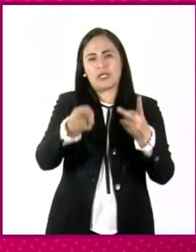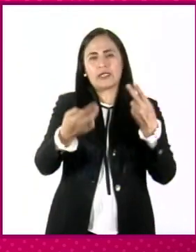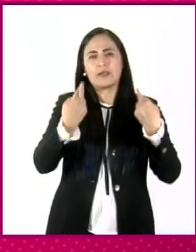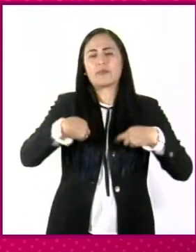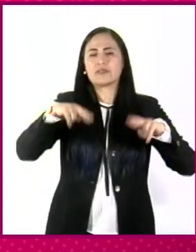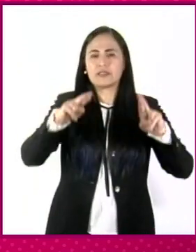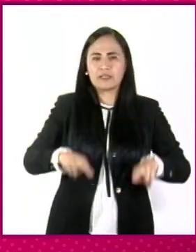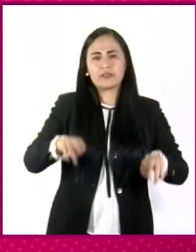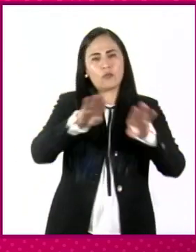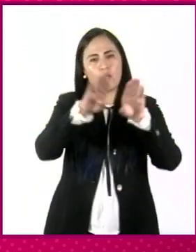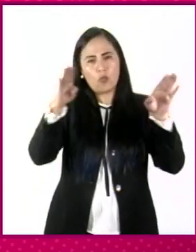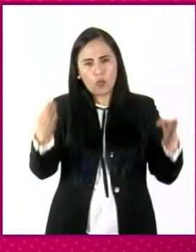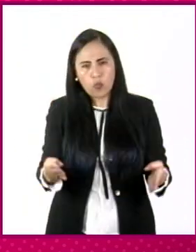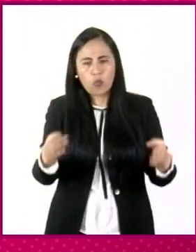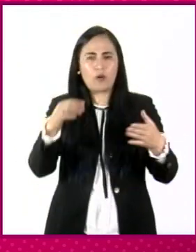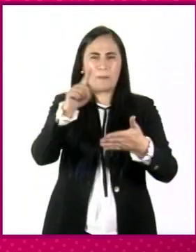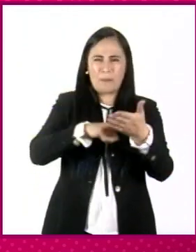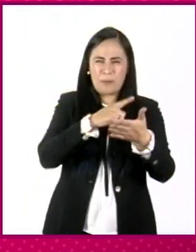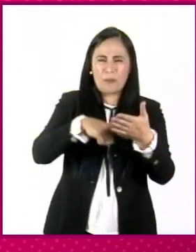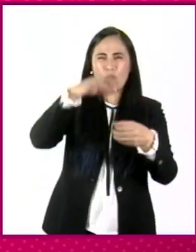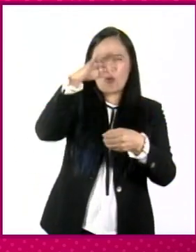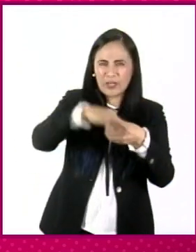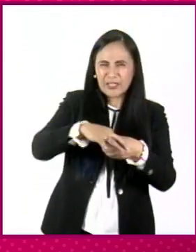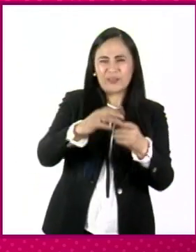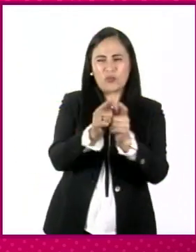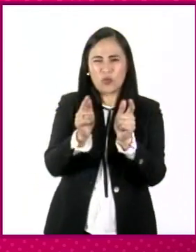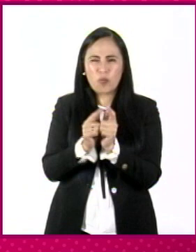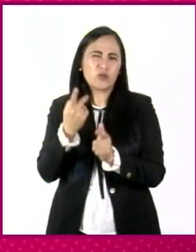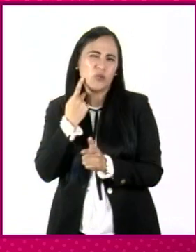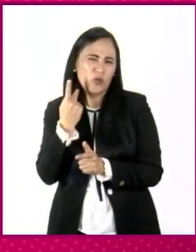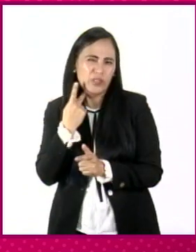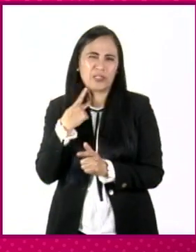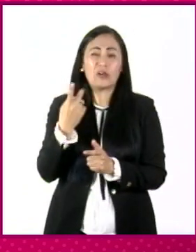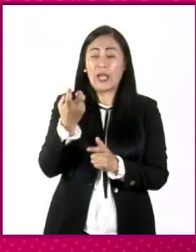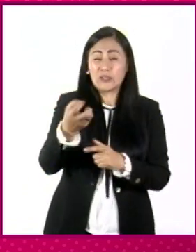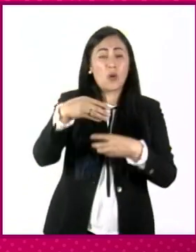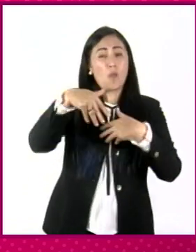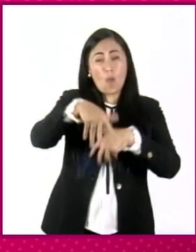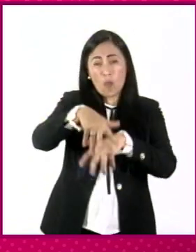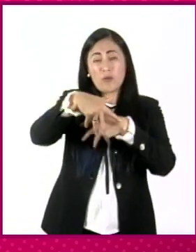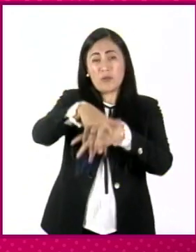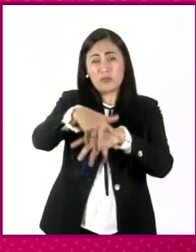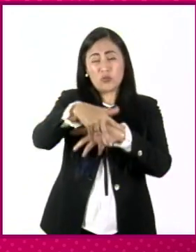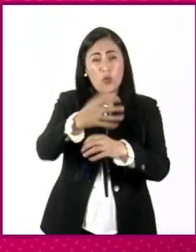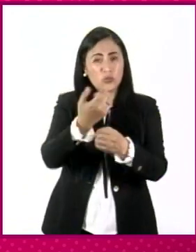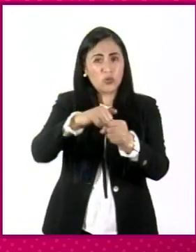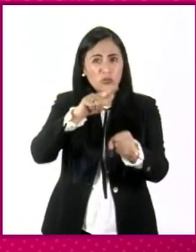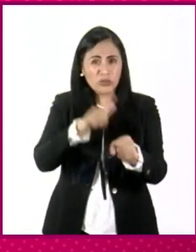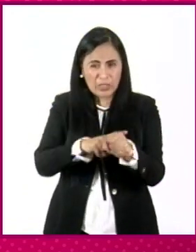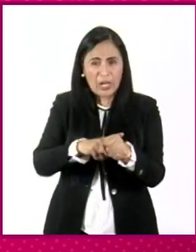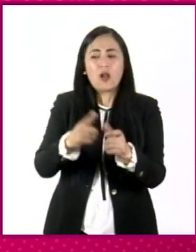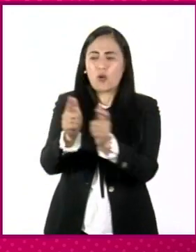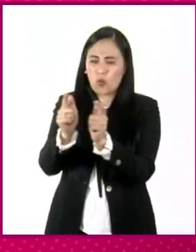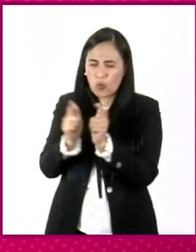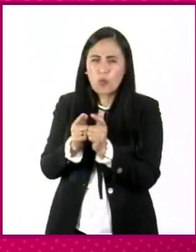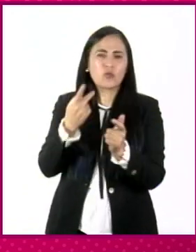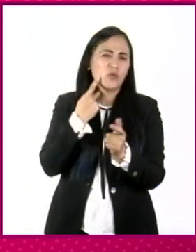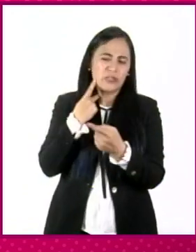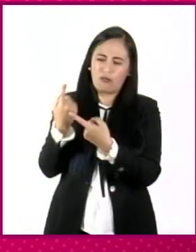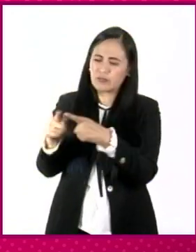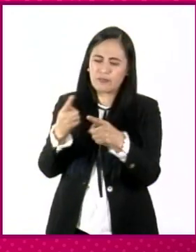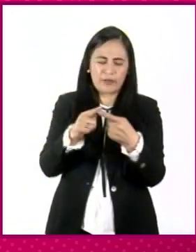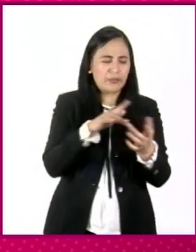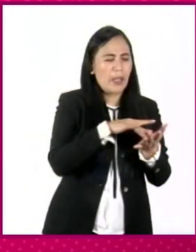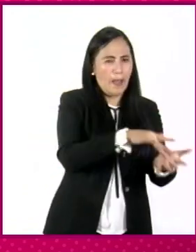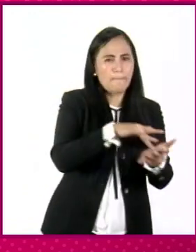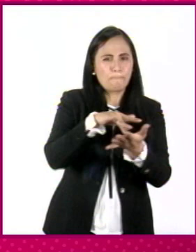los partidos políticos. En esta década fue muy importante los diferentes movimientos sociales que apoyaron a los diferentes partidos políticos. De